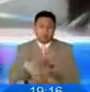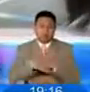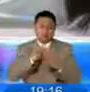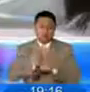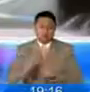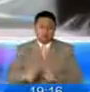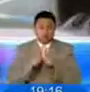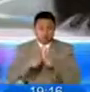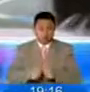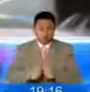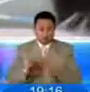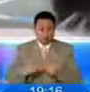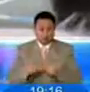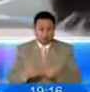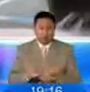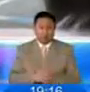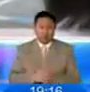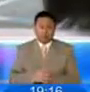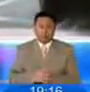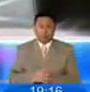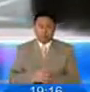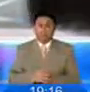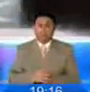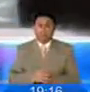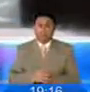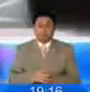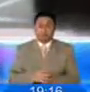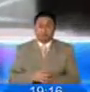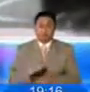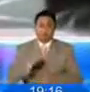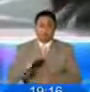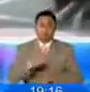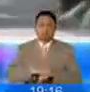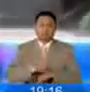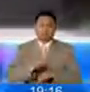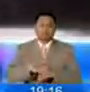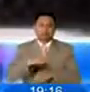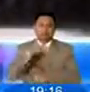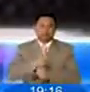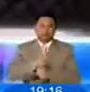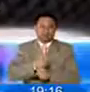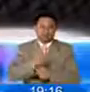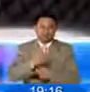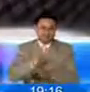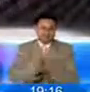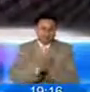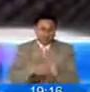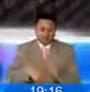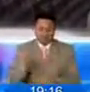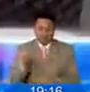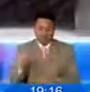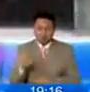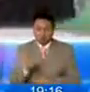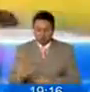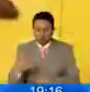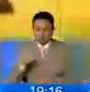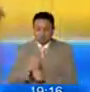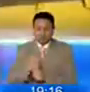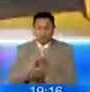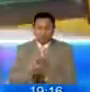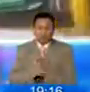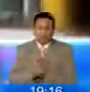que se ve que en la actualidad estamos sufriendo bastante por el desempleo, esto lo digo por muchos jóvenes de nuestra edad, y que están buscando